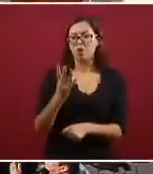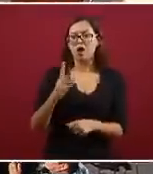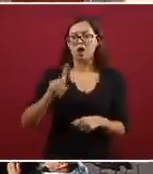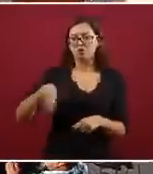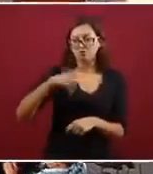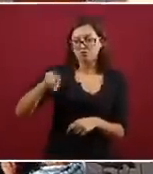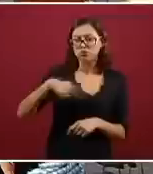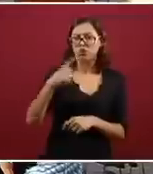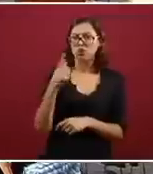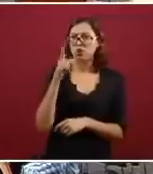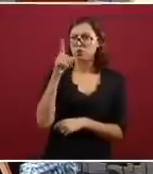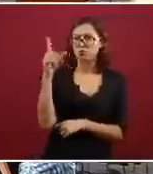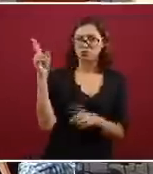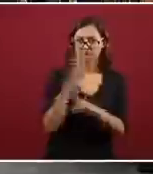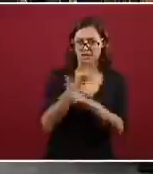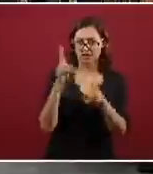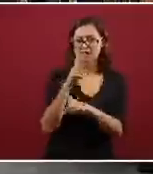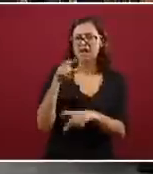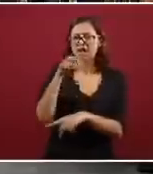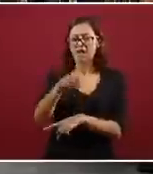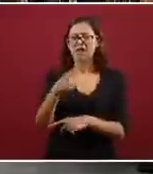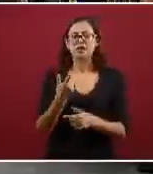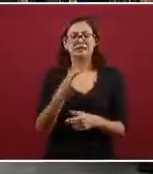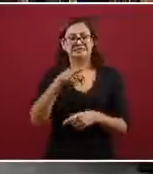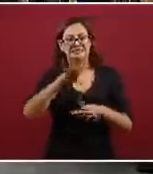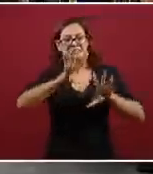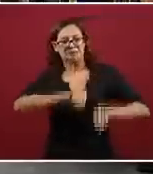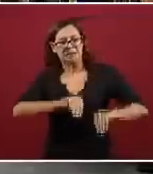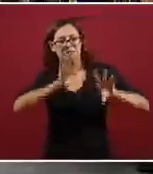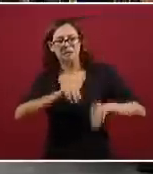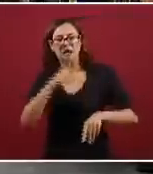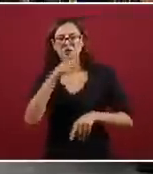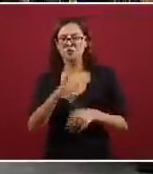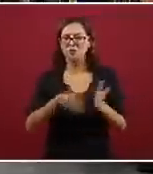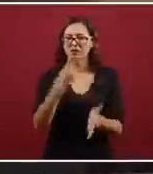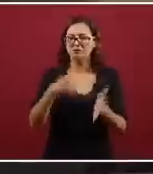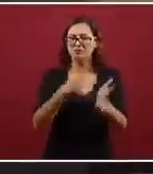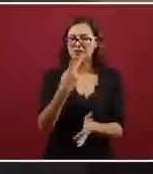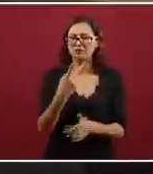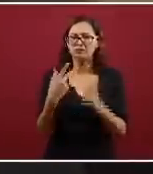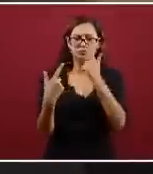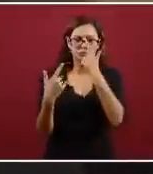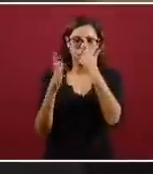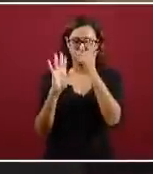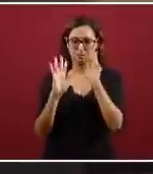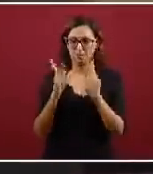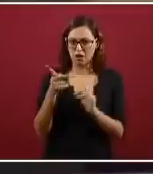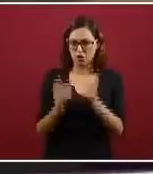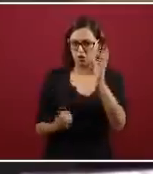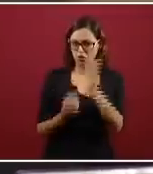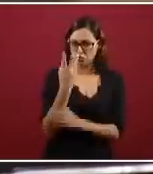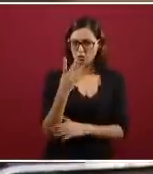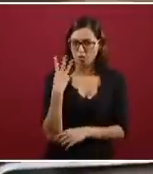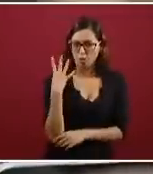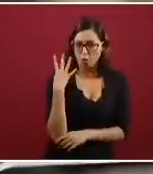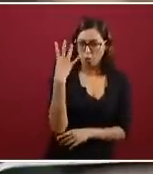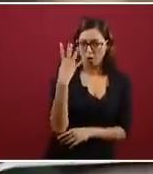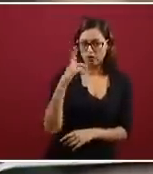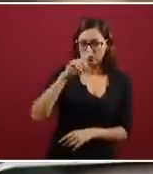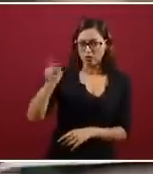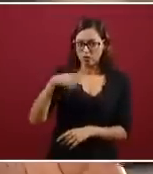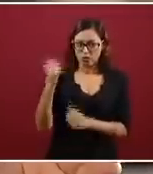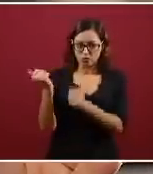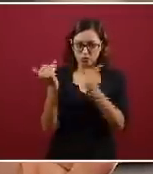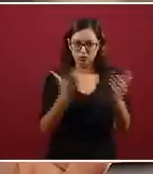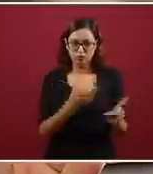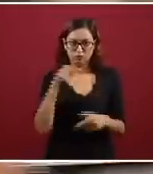apagones que ha afectado seriamente la productividad del estado y de, sobre todo de Los Cabos, ya no habrá apagones en Baja California Sur con estas cuatro turbinas y con